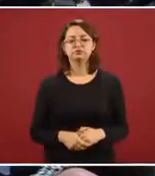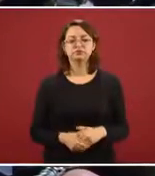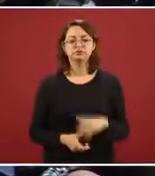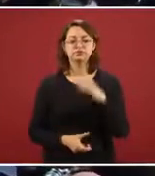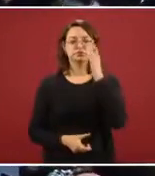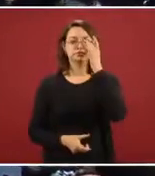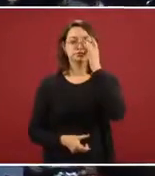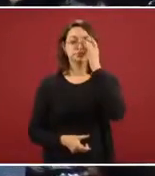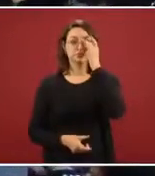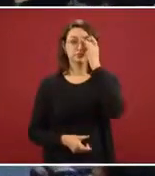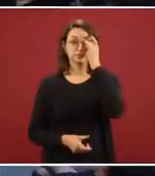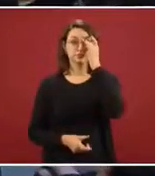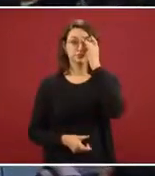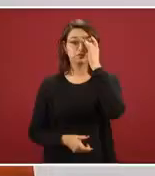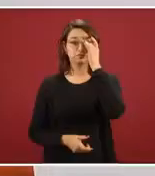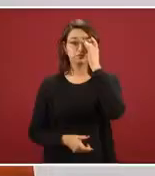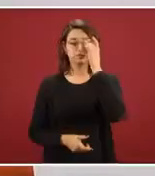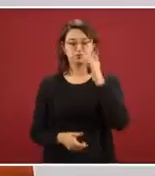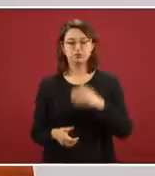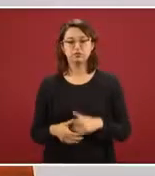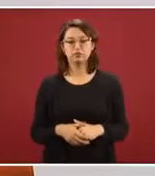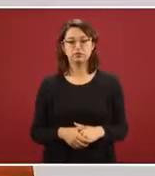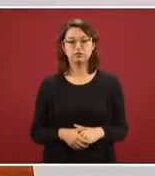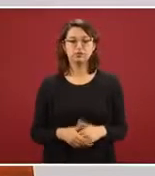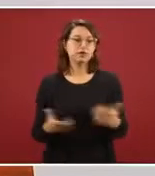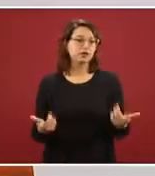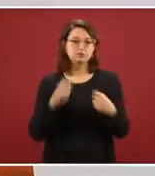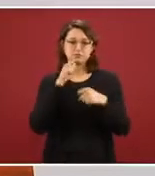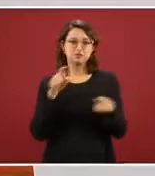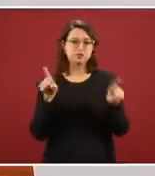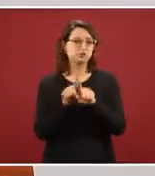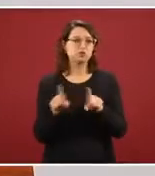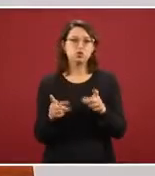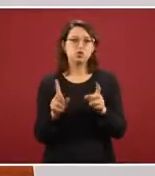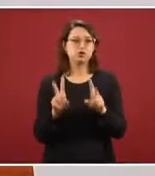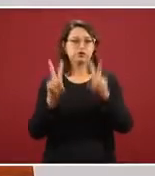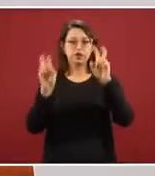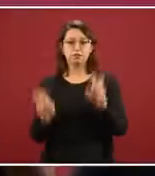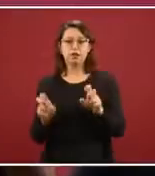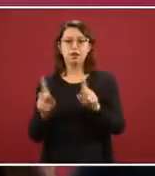es como el garantizar la paz y la tranquilidad